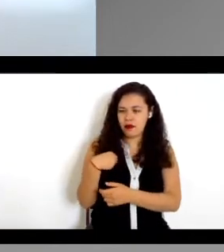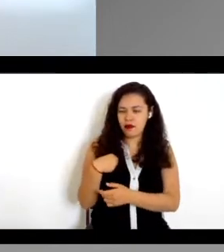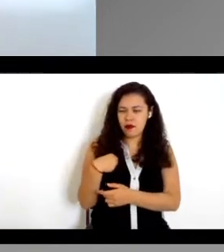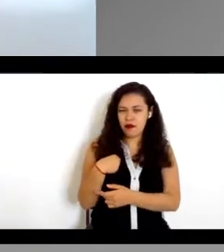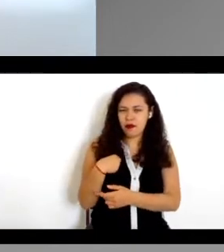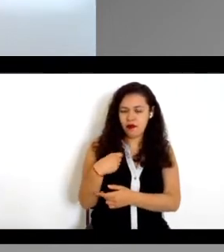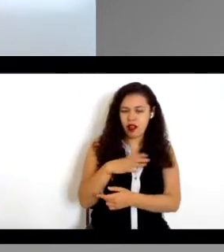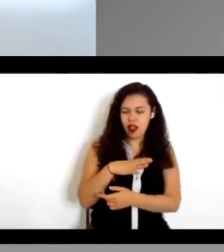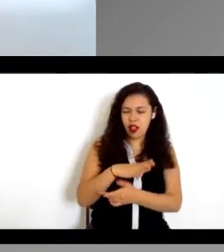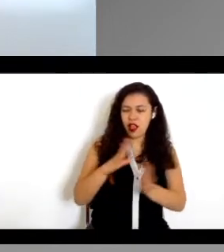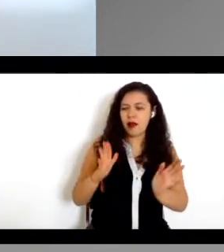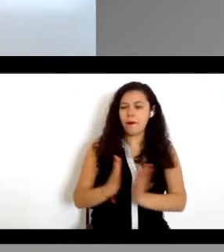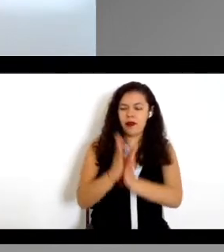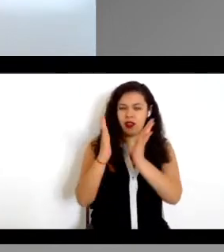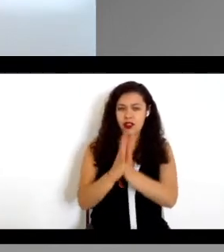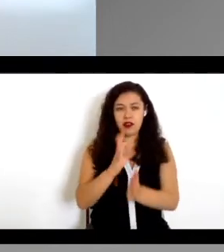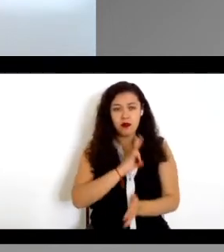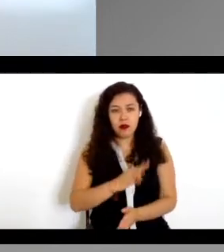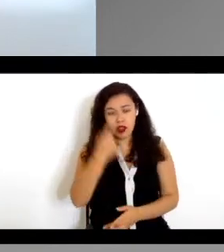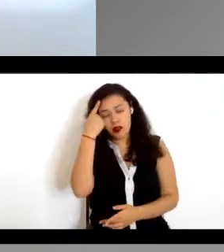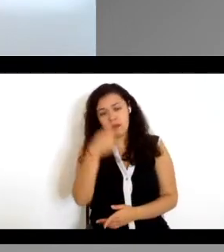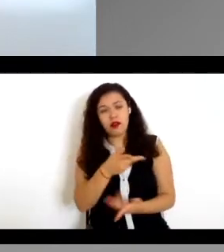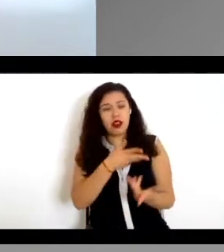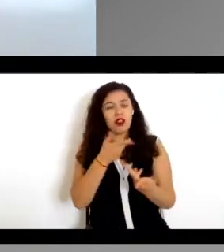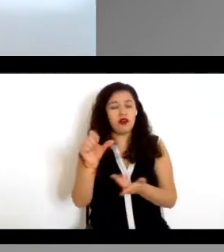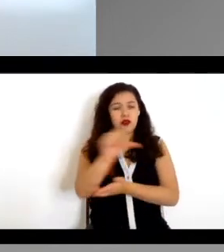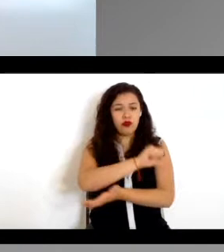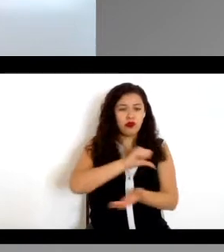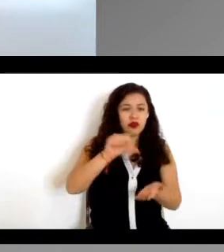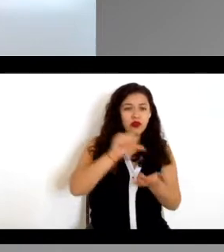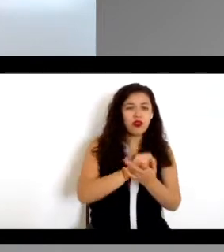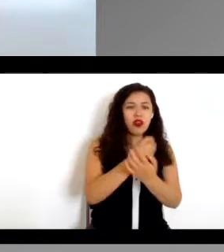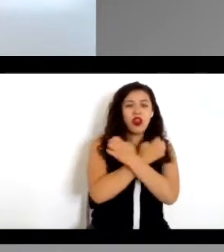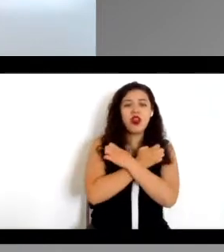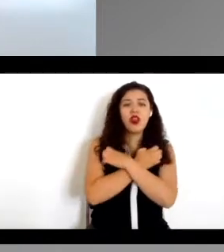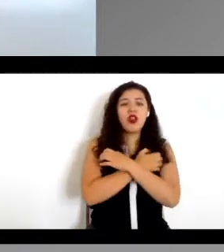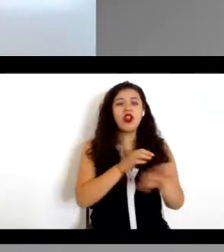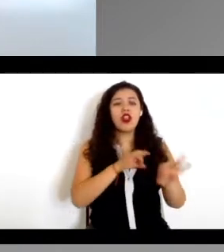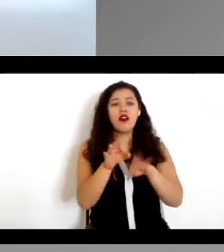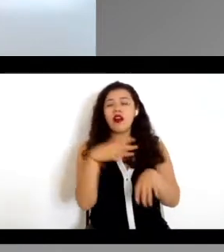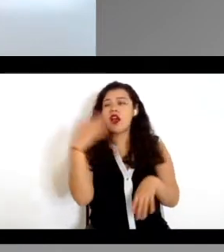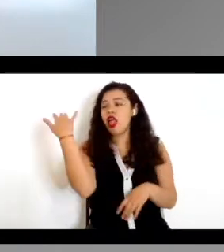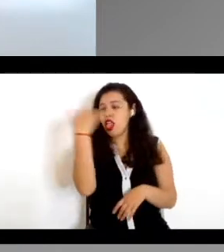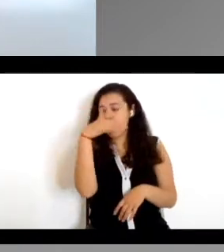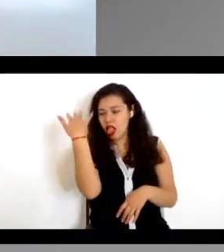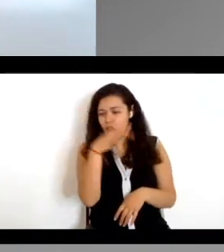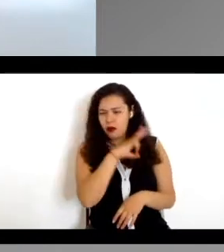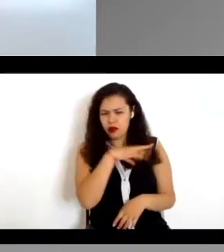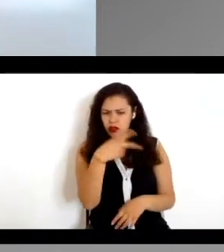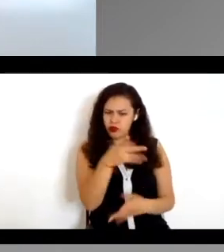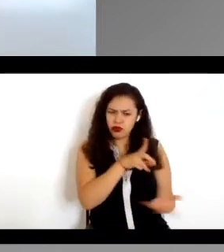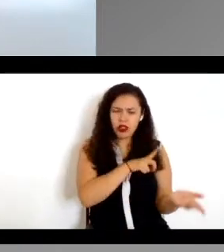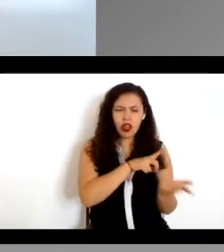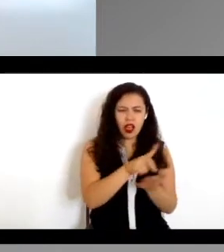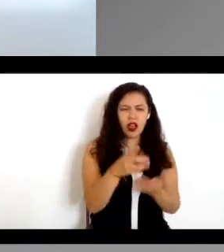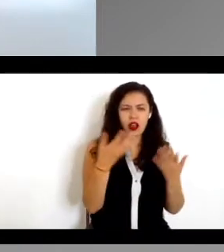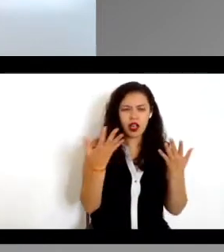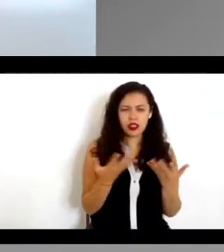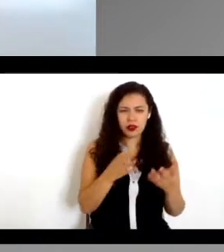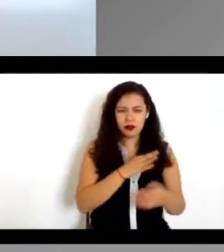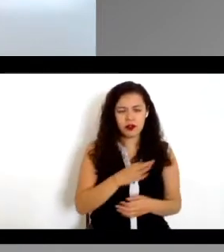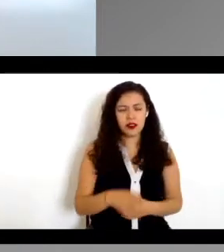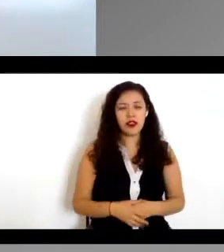el derecho a la ciudad, la educación, el trabajo y el esparcimiento. No obstante, esas posibilidades